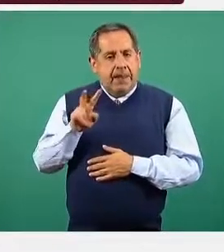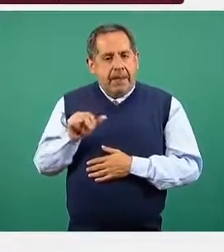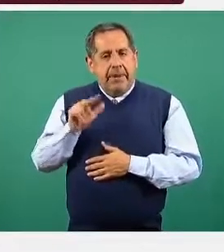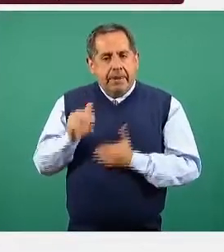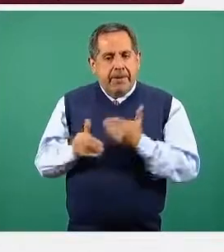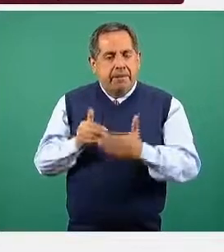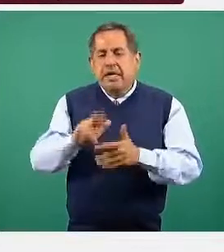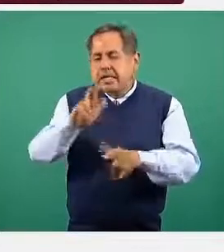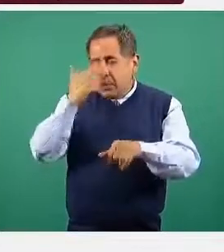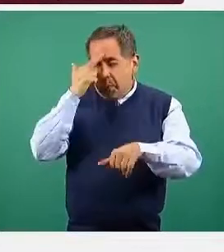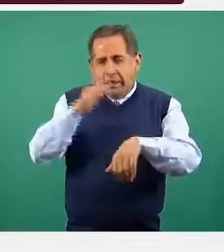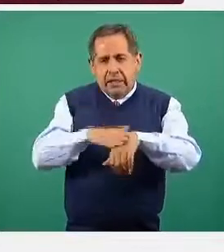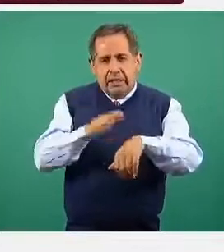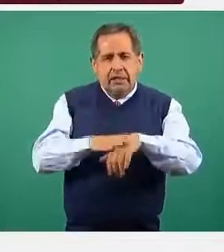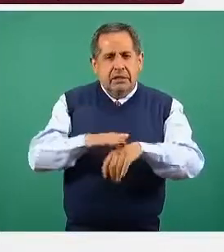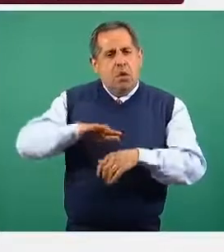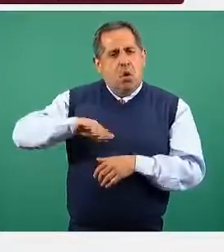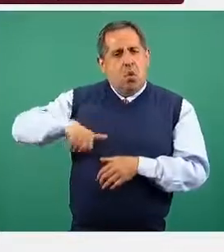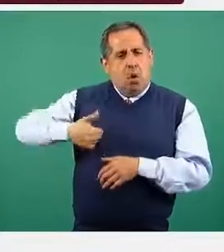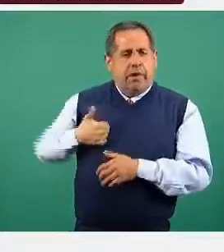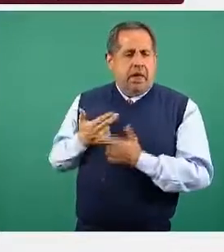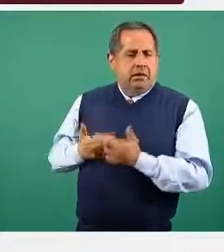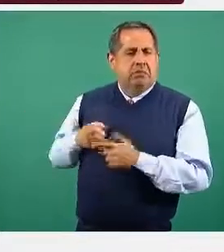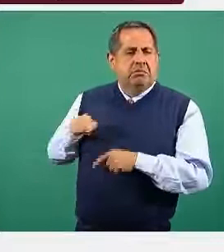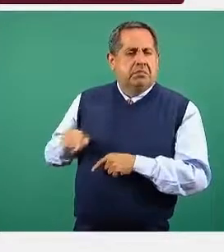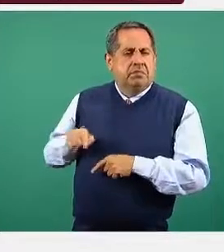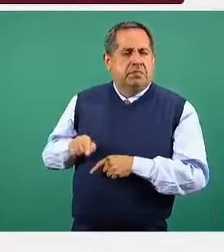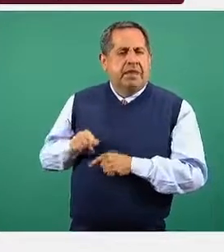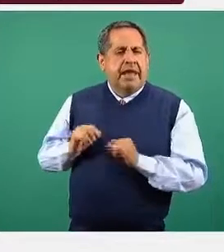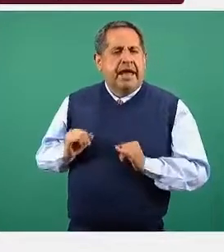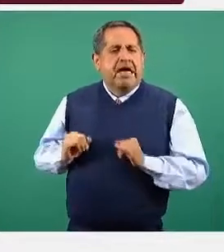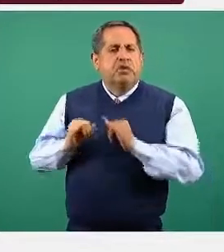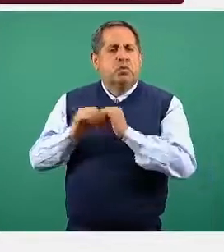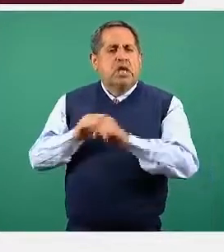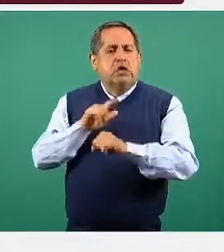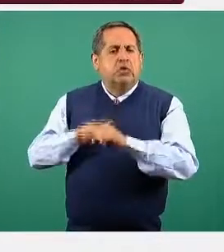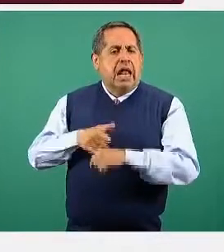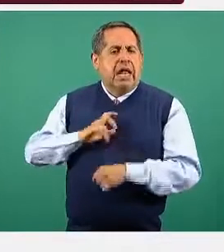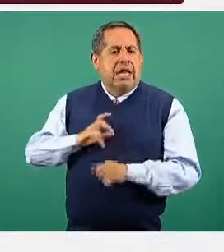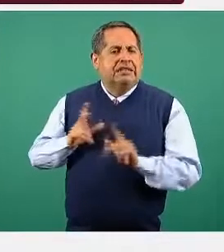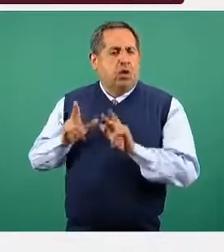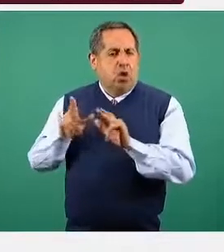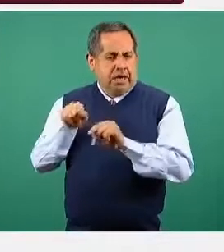que teníamos reservadas en el Instituto Nacional de Cancerología